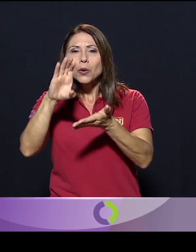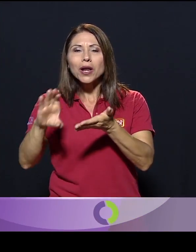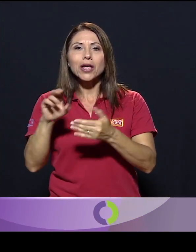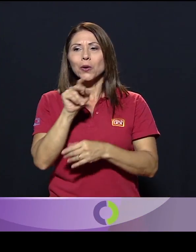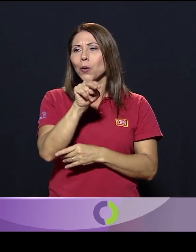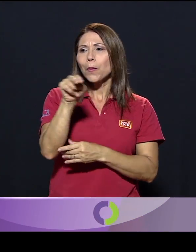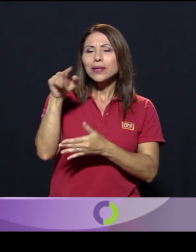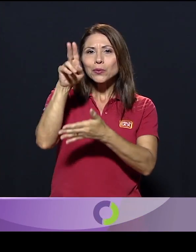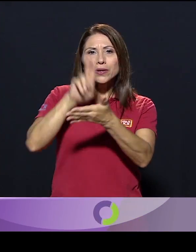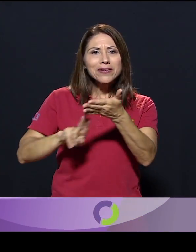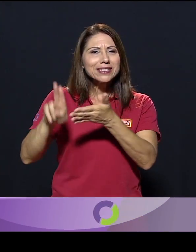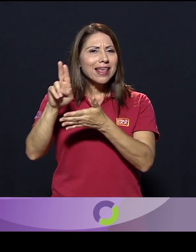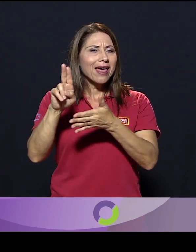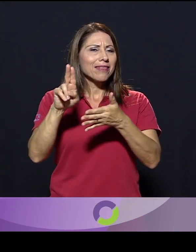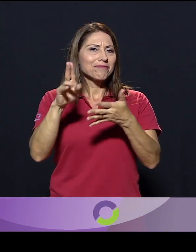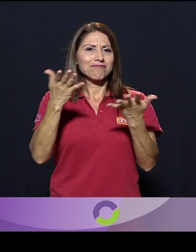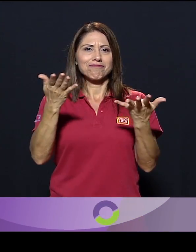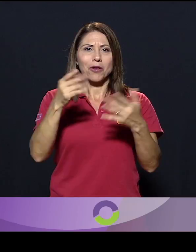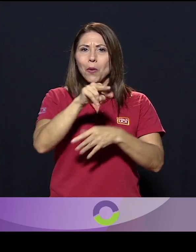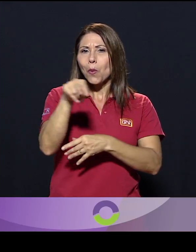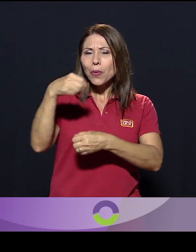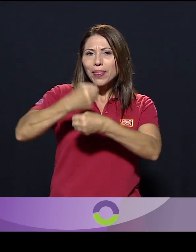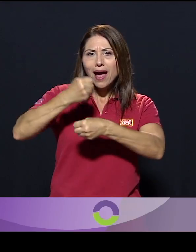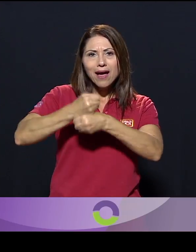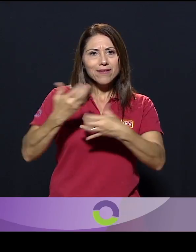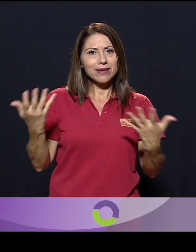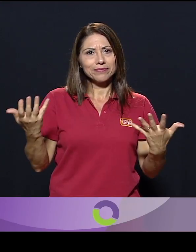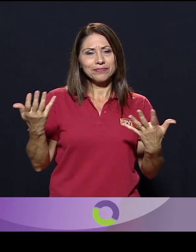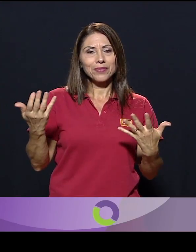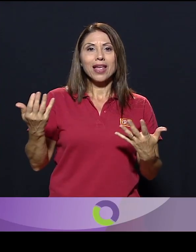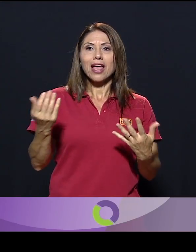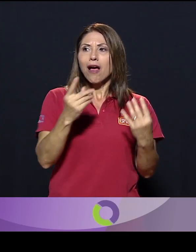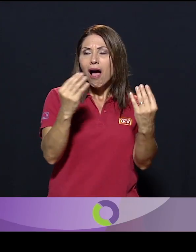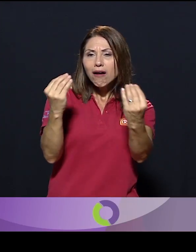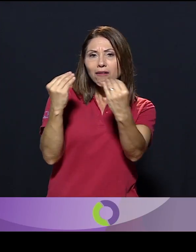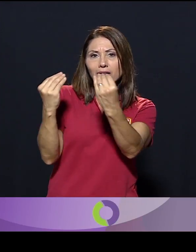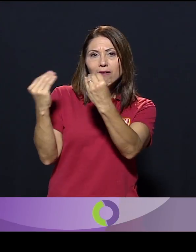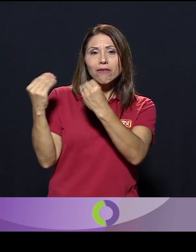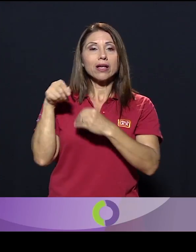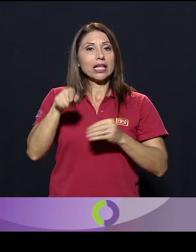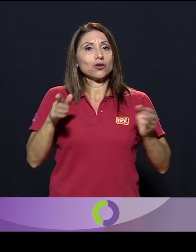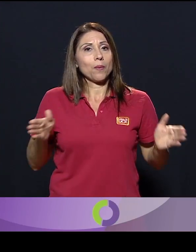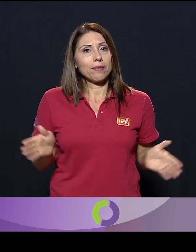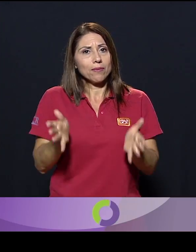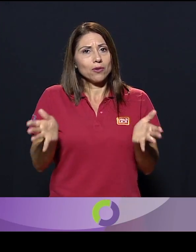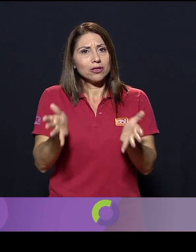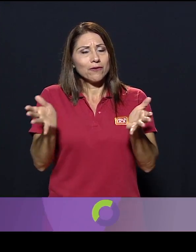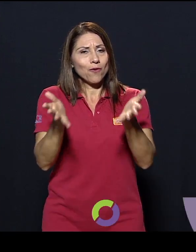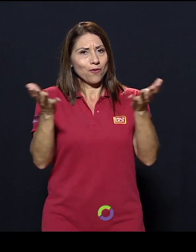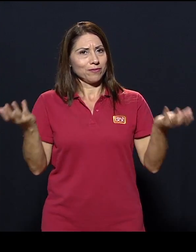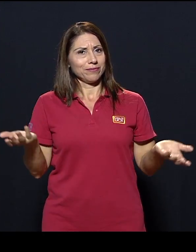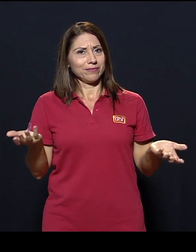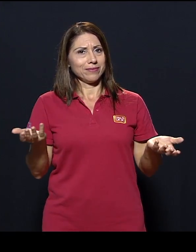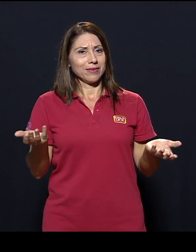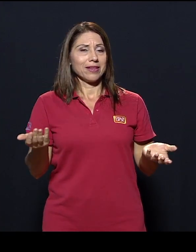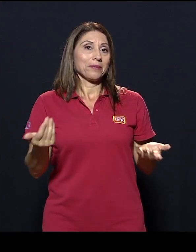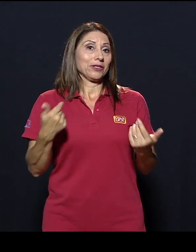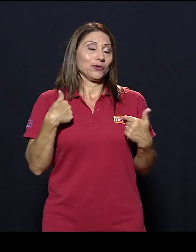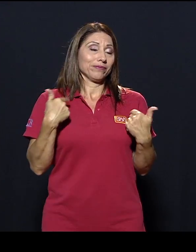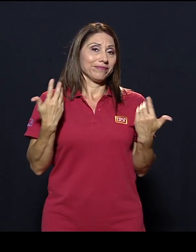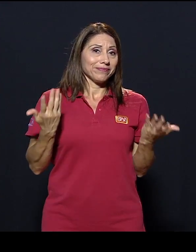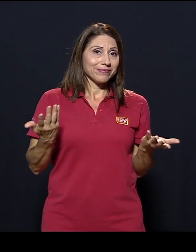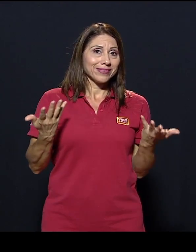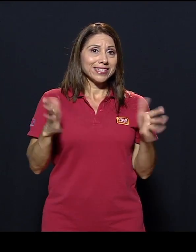de colegio, universidad, en fin, trabajo. Entonces eso me motivó, y de hecho al punto que